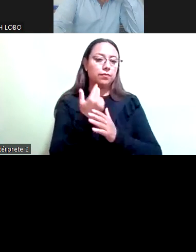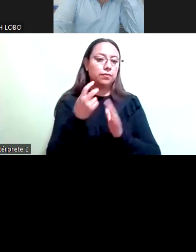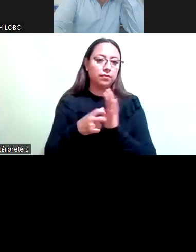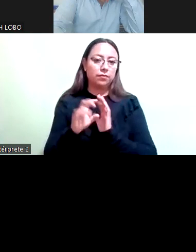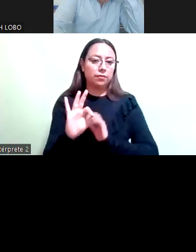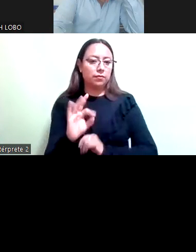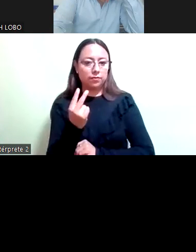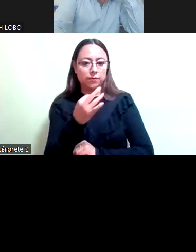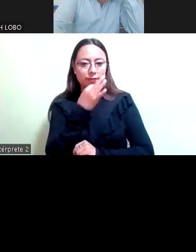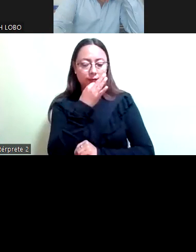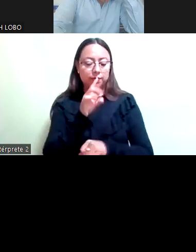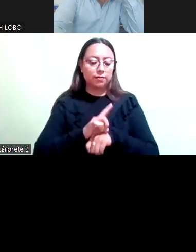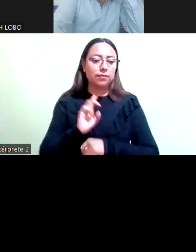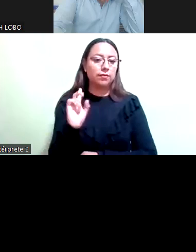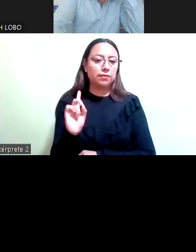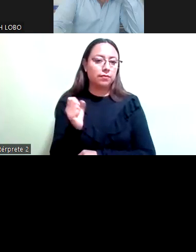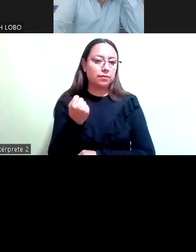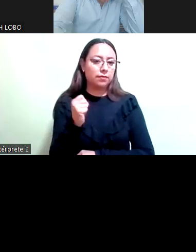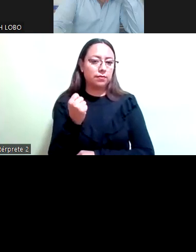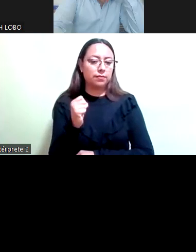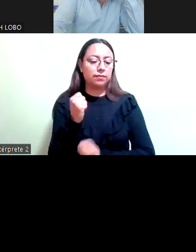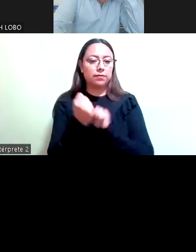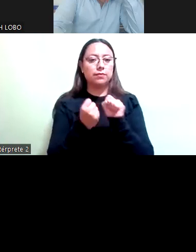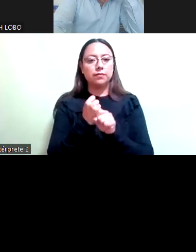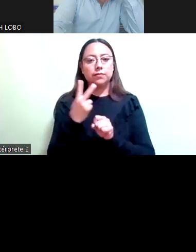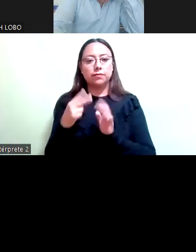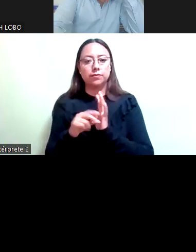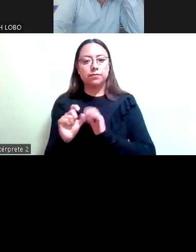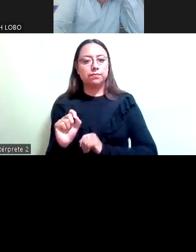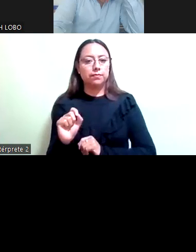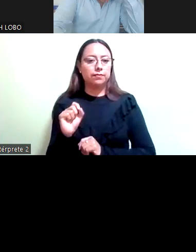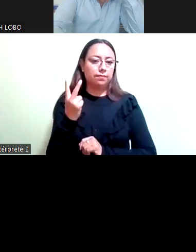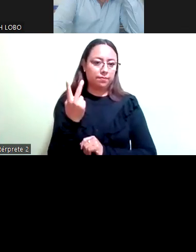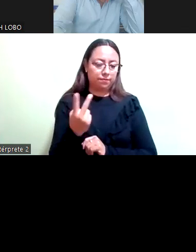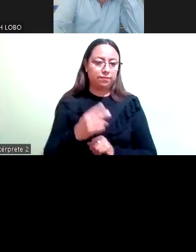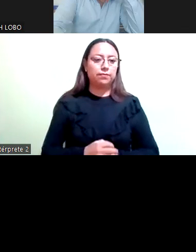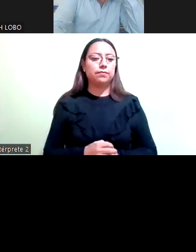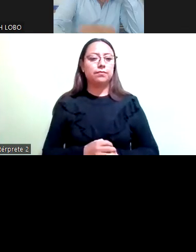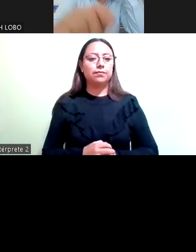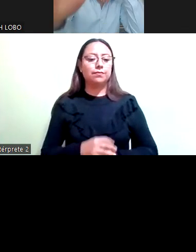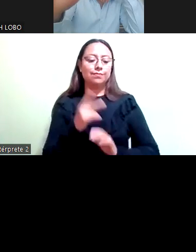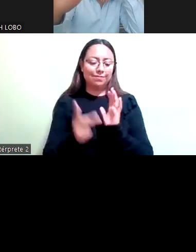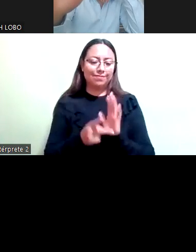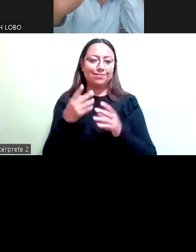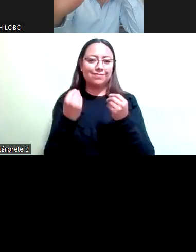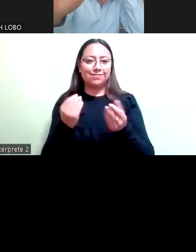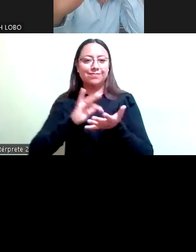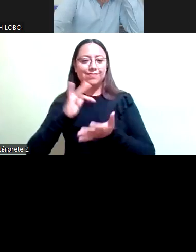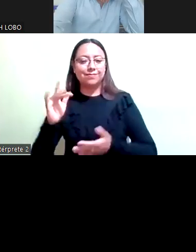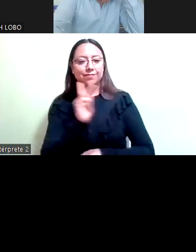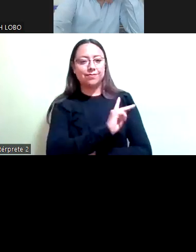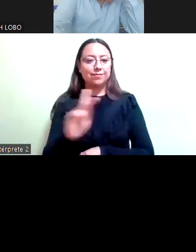10:42 del día 30 de septiembre de 2022. Y nuevamente, muchas gracias a todas y a